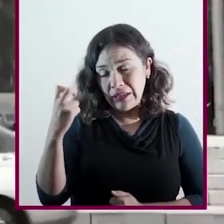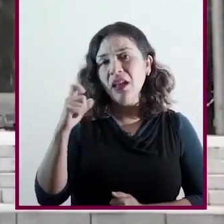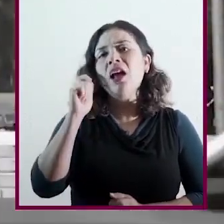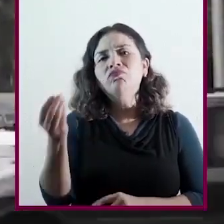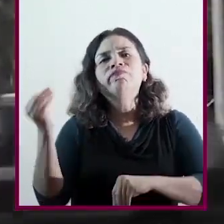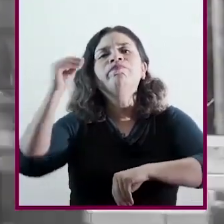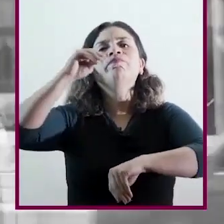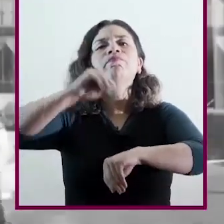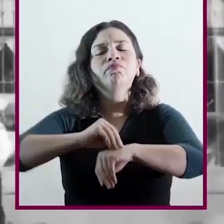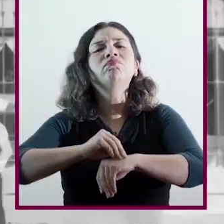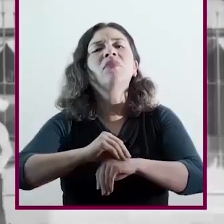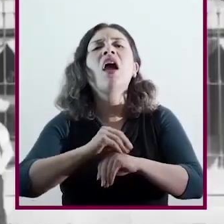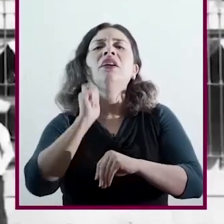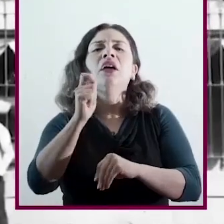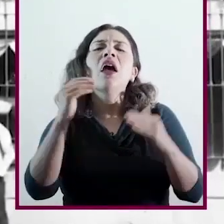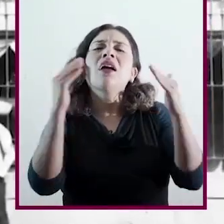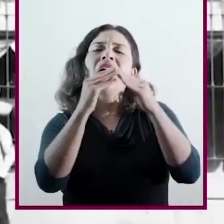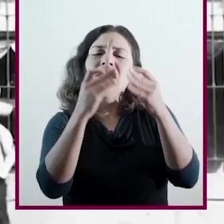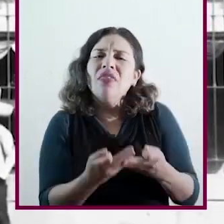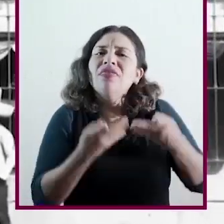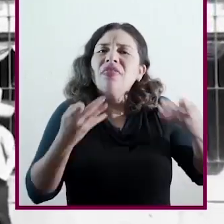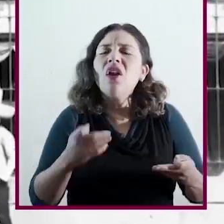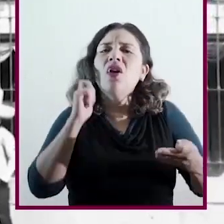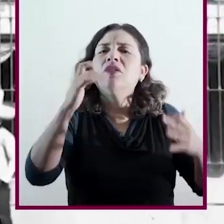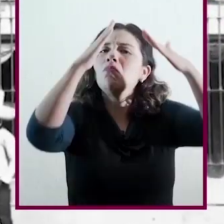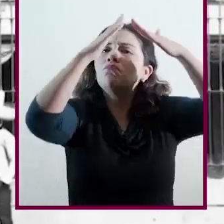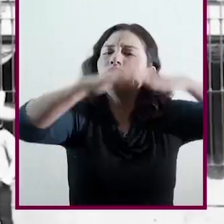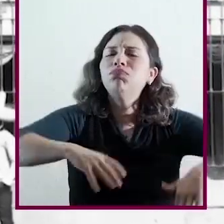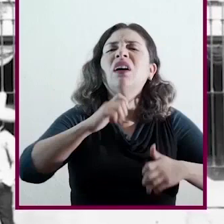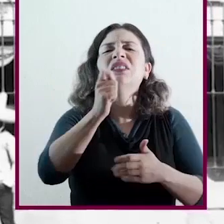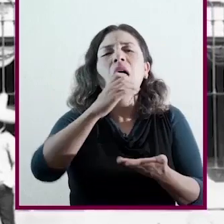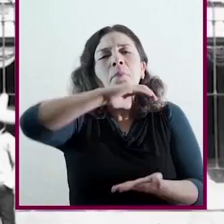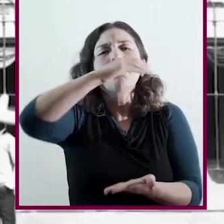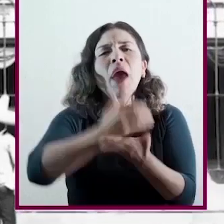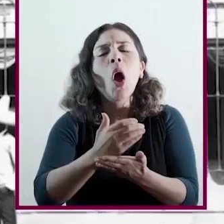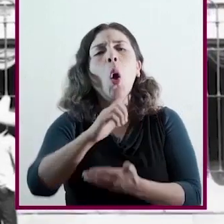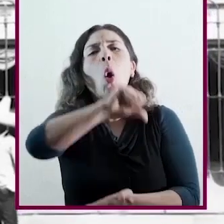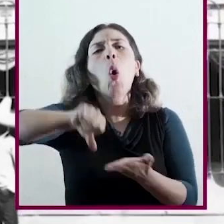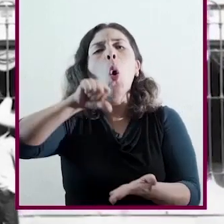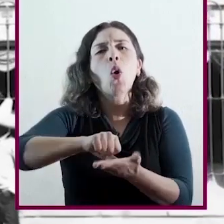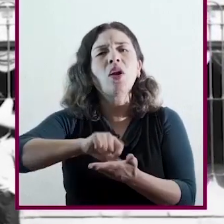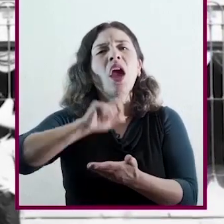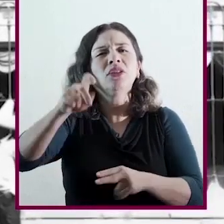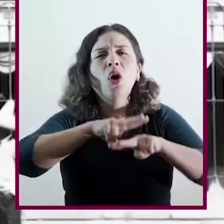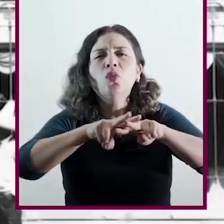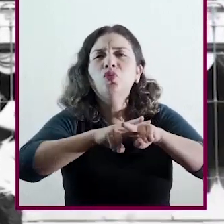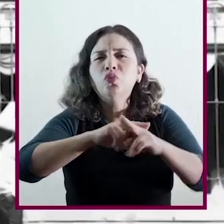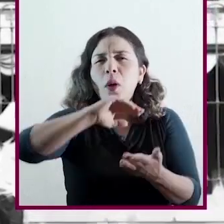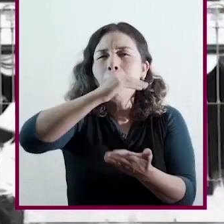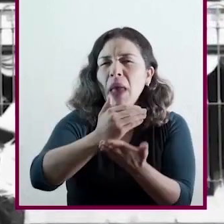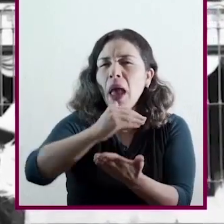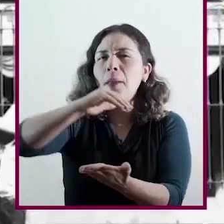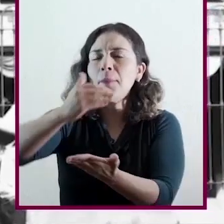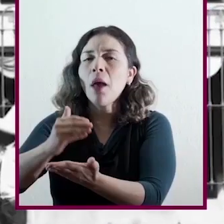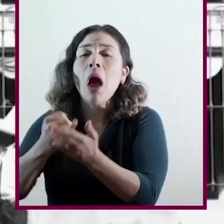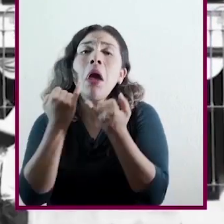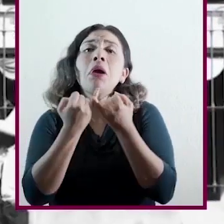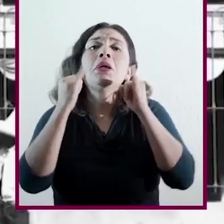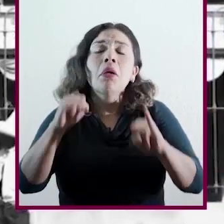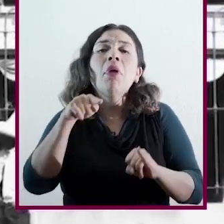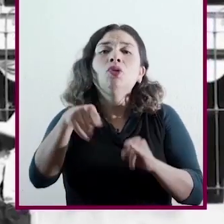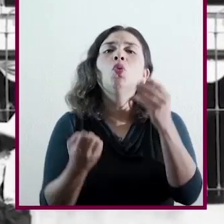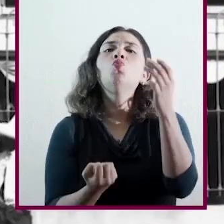Este monumento se levanta en el predio que dejó la demolición de la Estación Colonia, una de las terminales del ferrocarril,